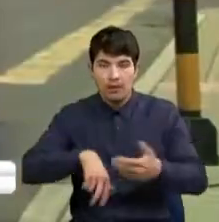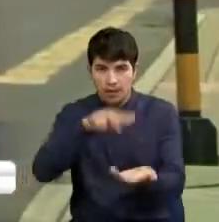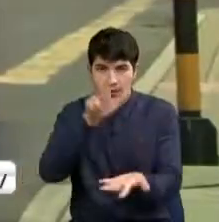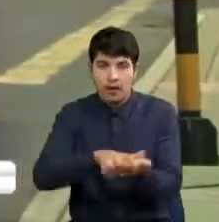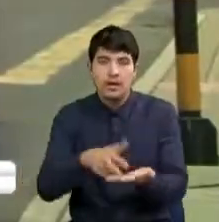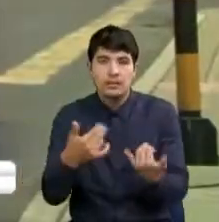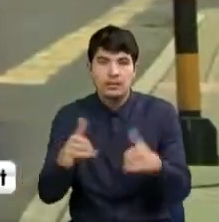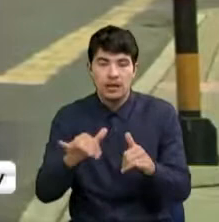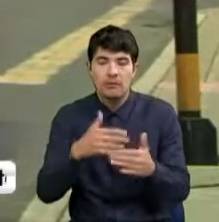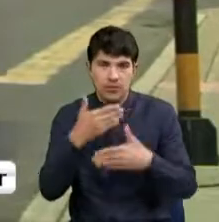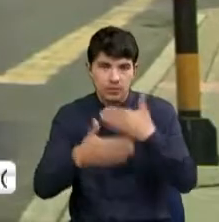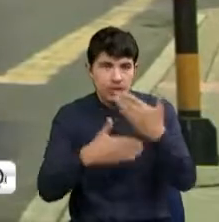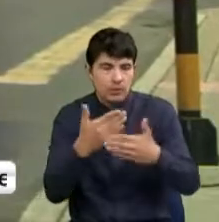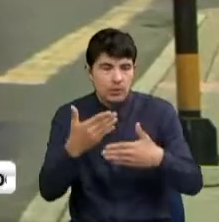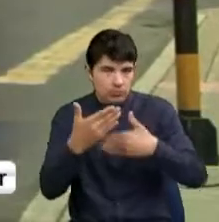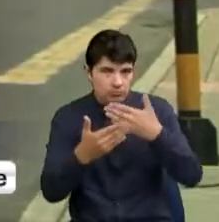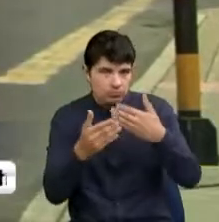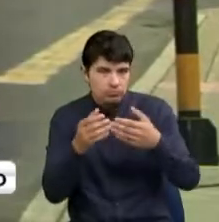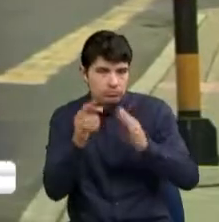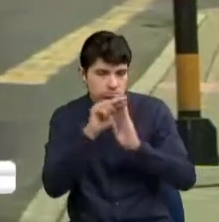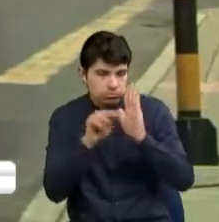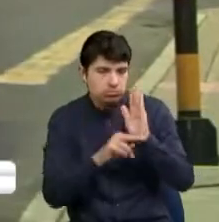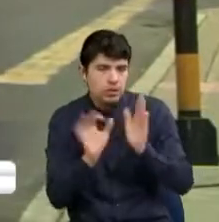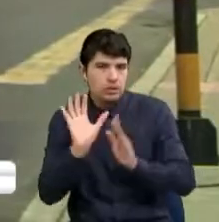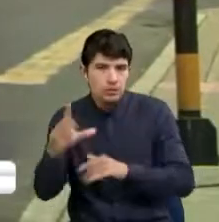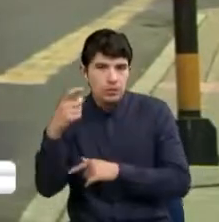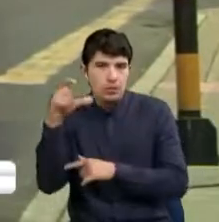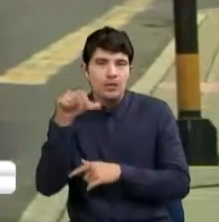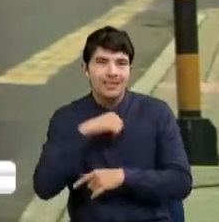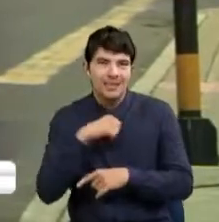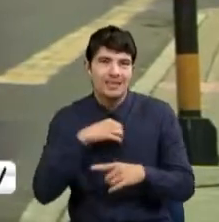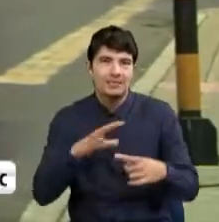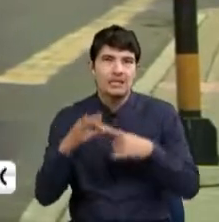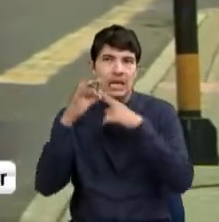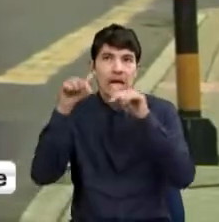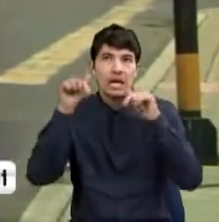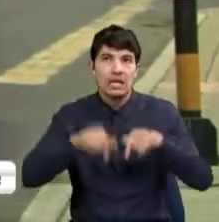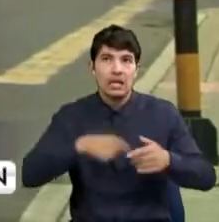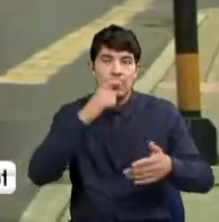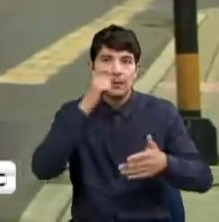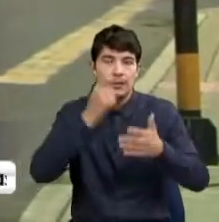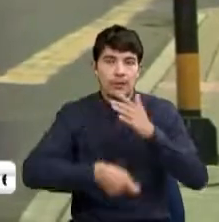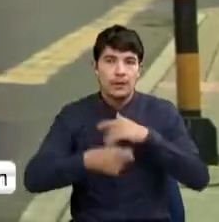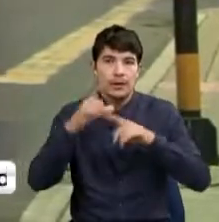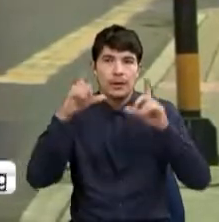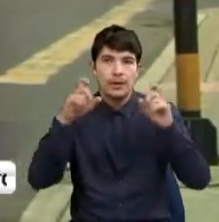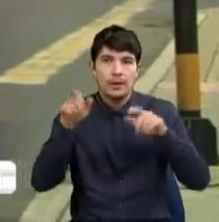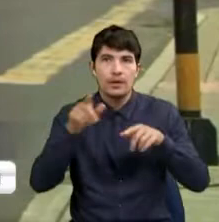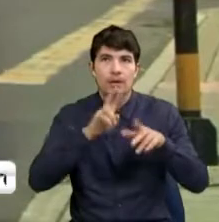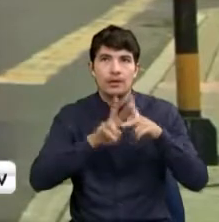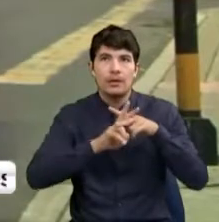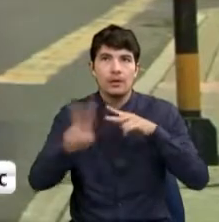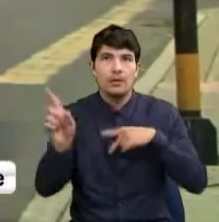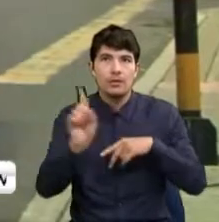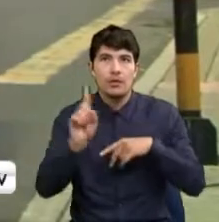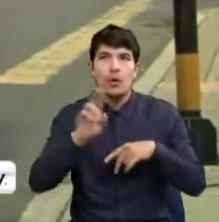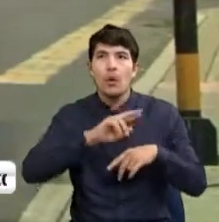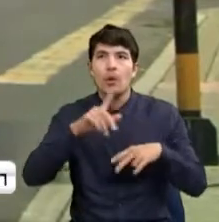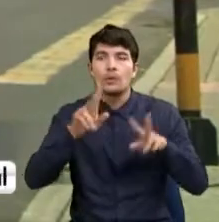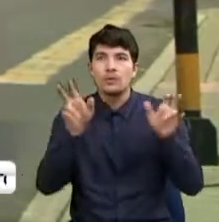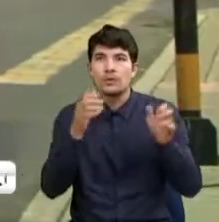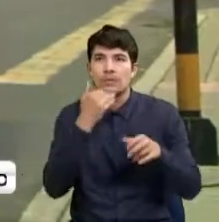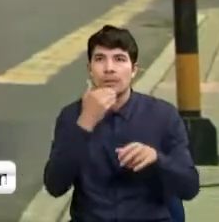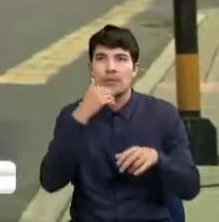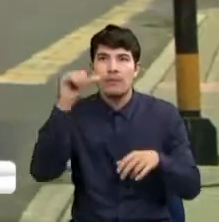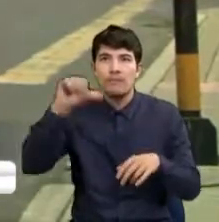de concesión en Cúcuta tiene una particularidad. Aquí no se va a sancionar con fotomultas el exceso de velocidad, sino otros temas como el